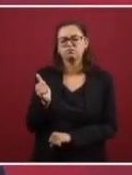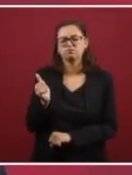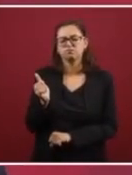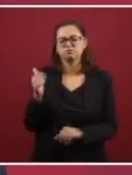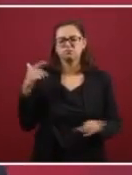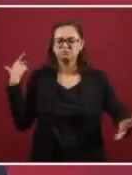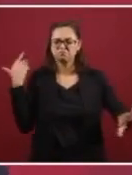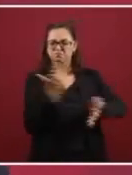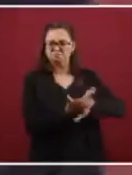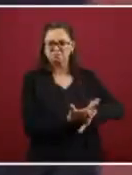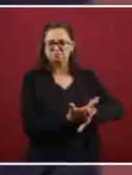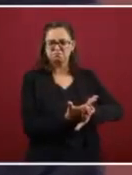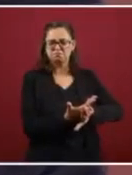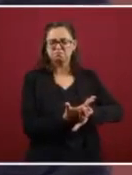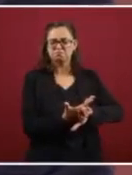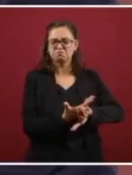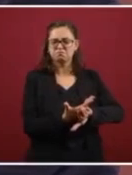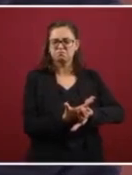afectar